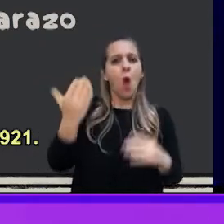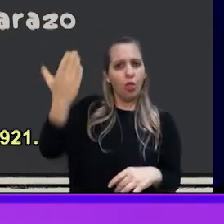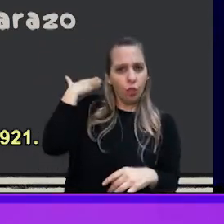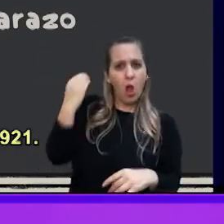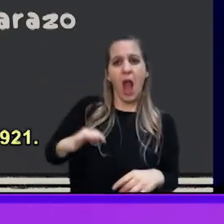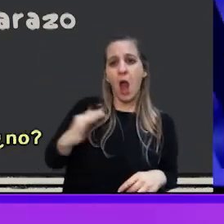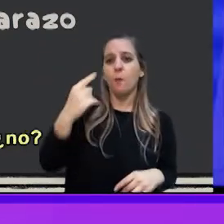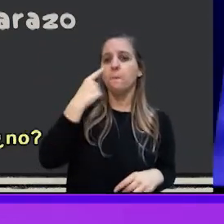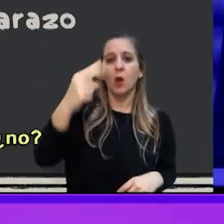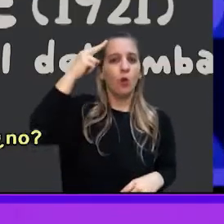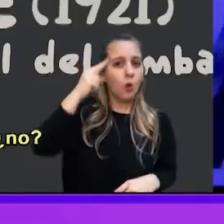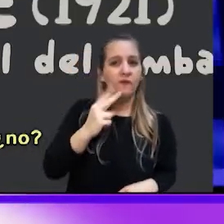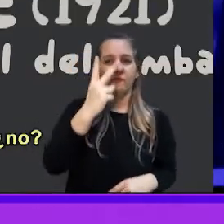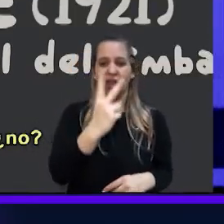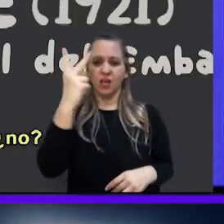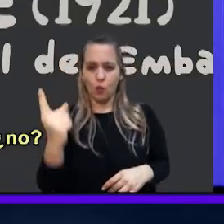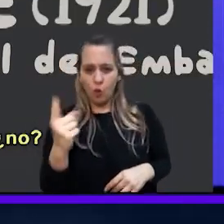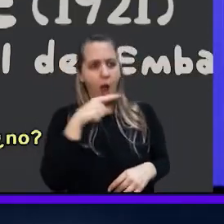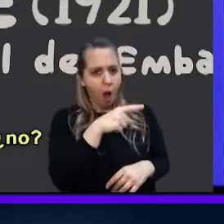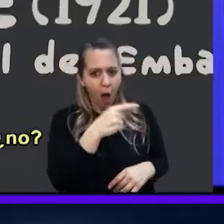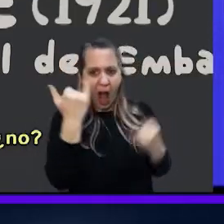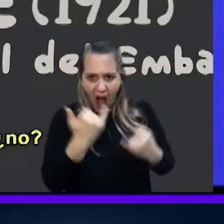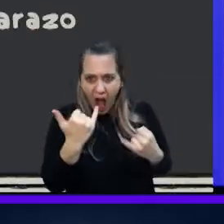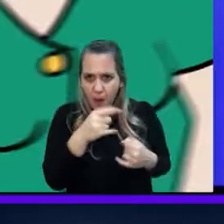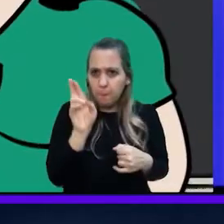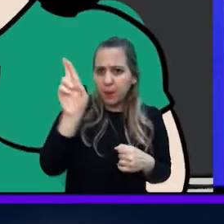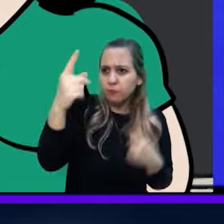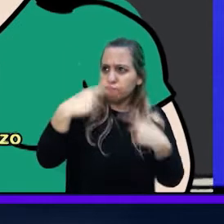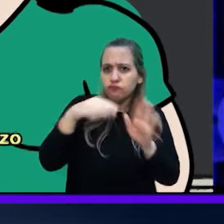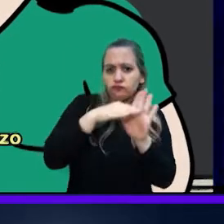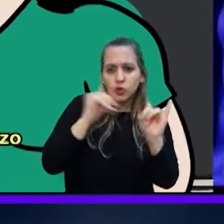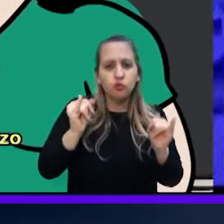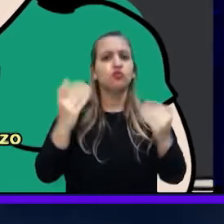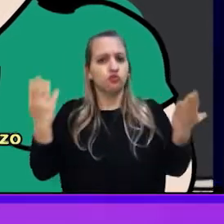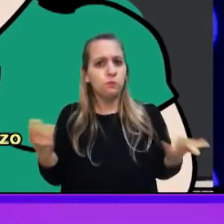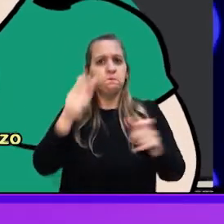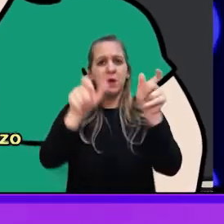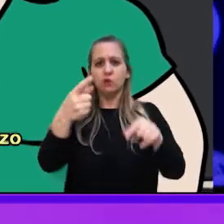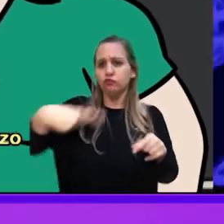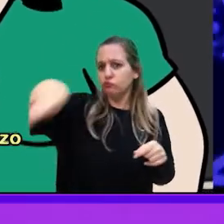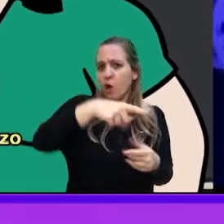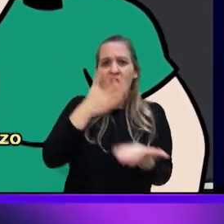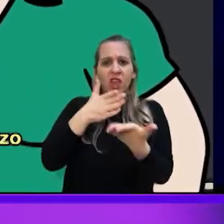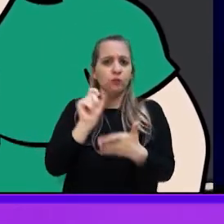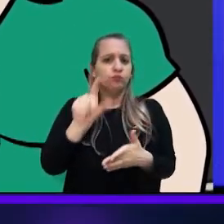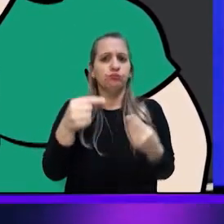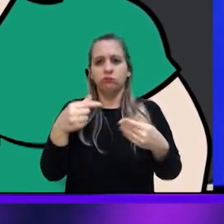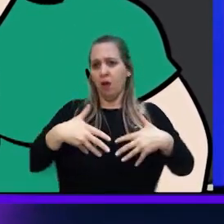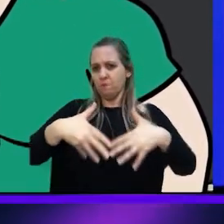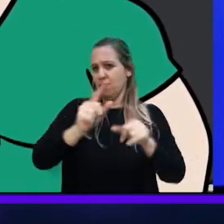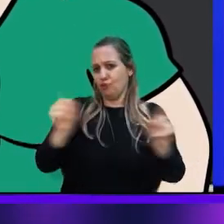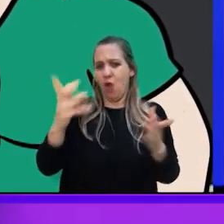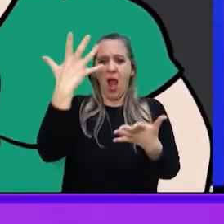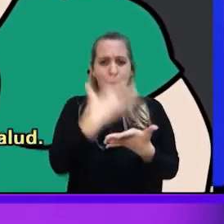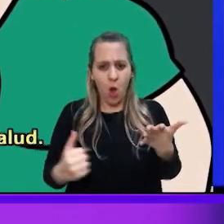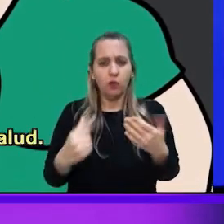que en Argentina se registran más de 70.000 embarazos transitados por niñas y adolescentes cada año, de los cuales 7 de cada